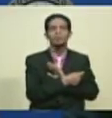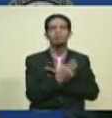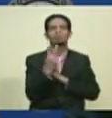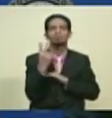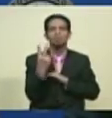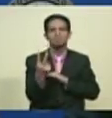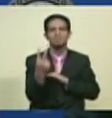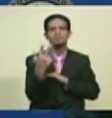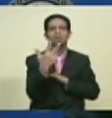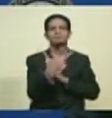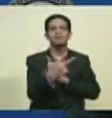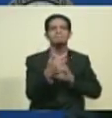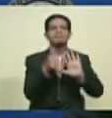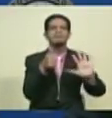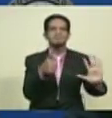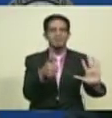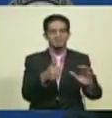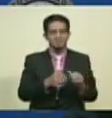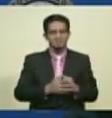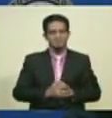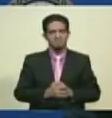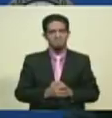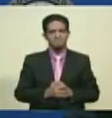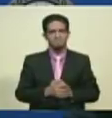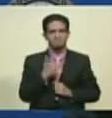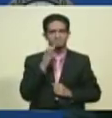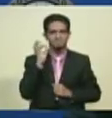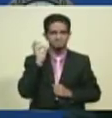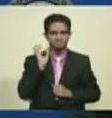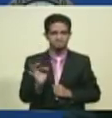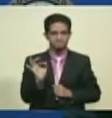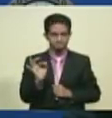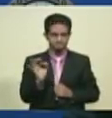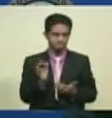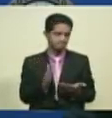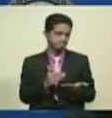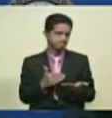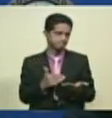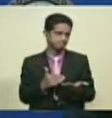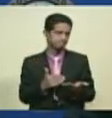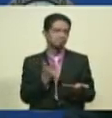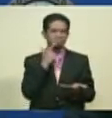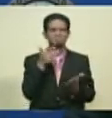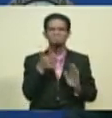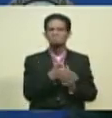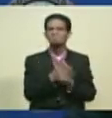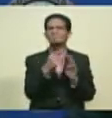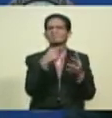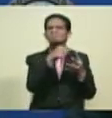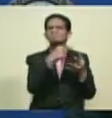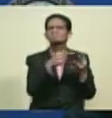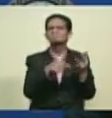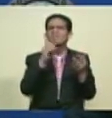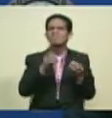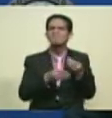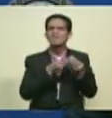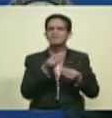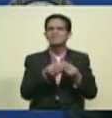236, sí, correcto. Atribuciones del presidente de la República Bolivariana de